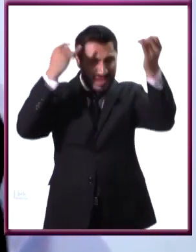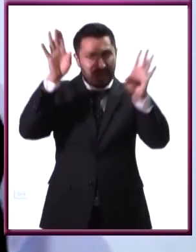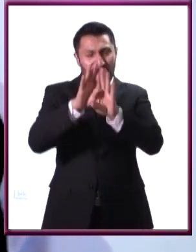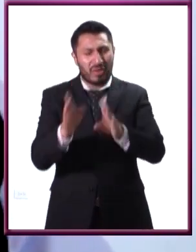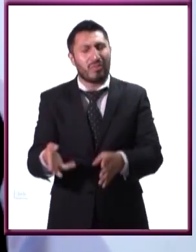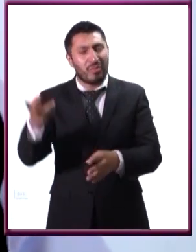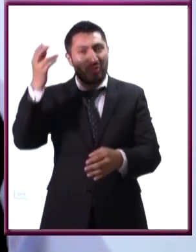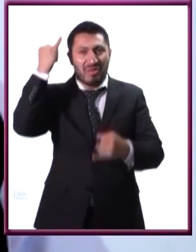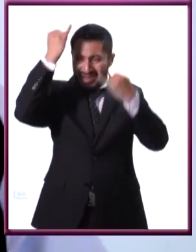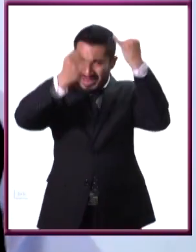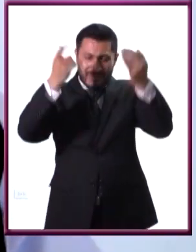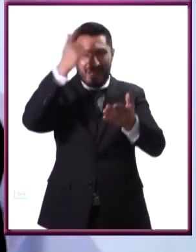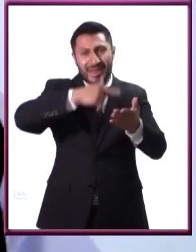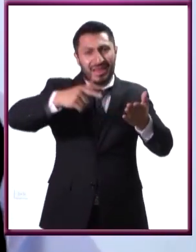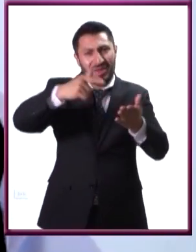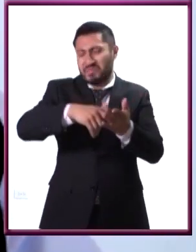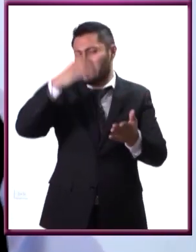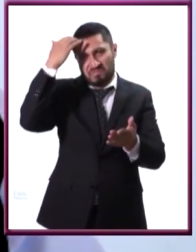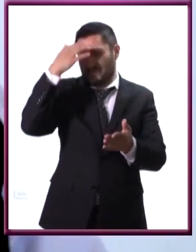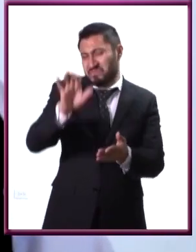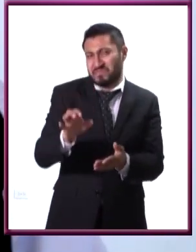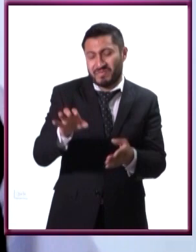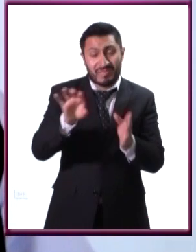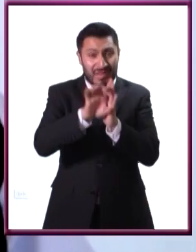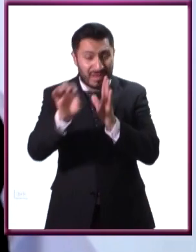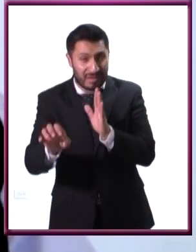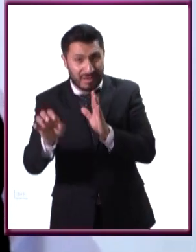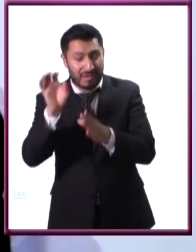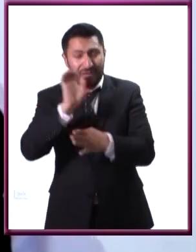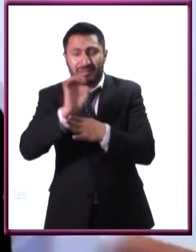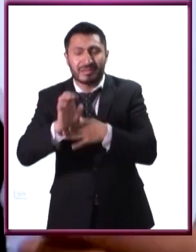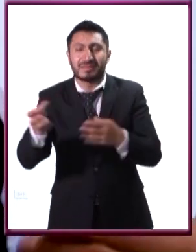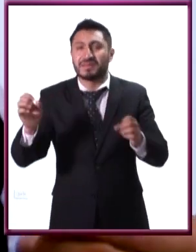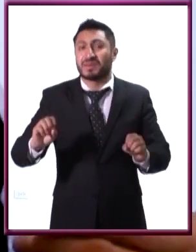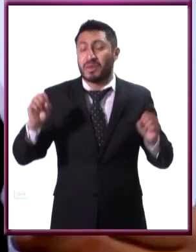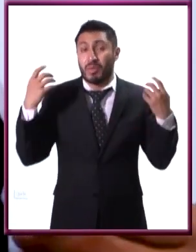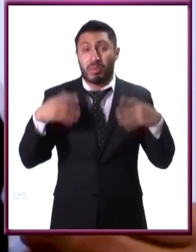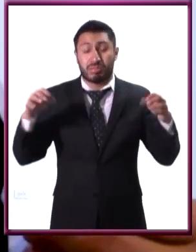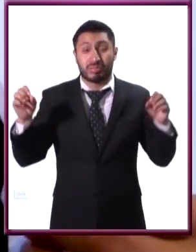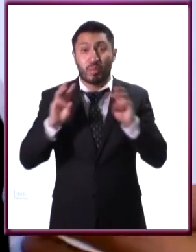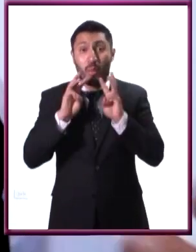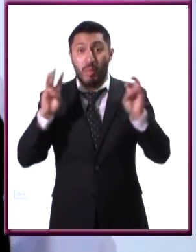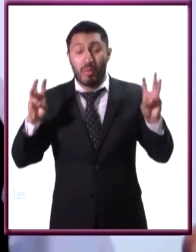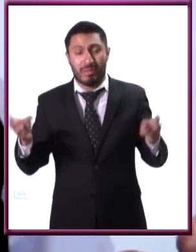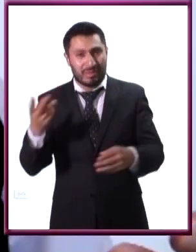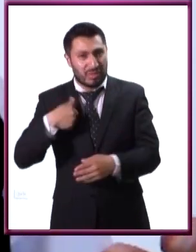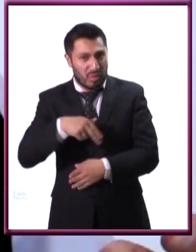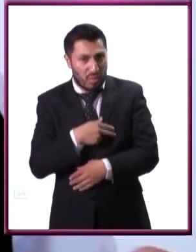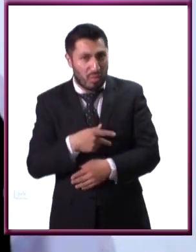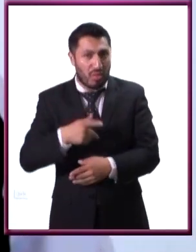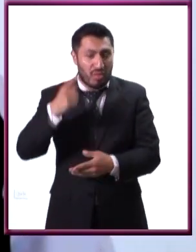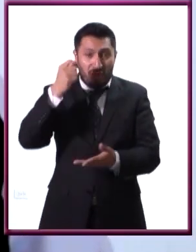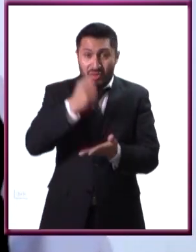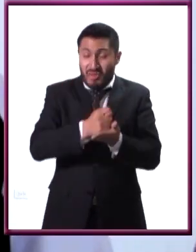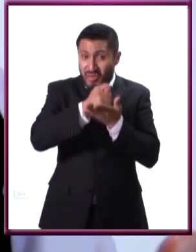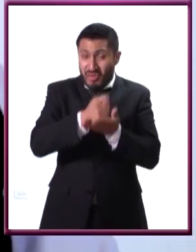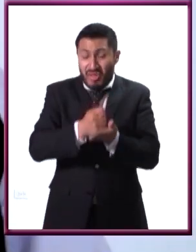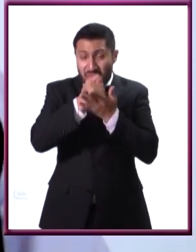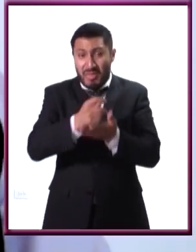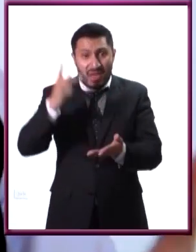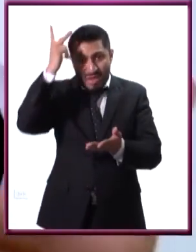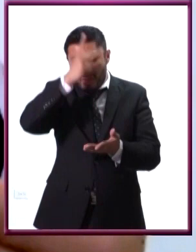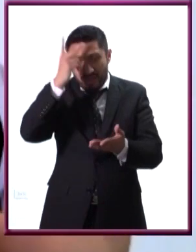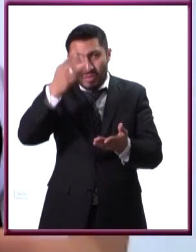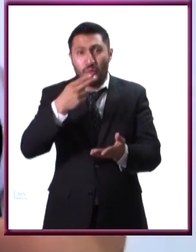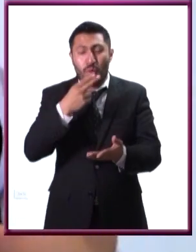permite transportarnos a esos lugares que nunca hemos conocido. Entonces es maravilloso. O sea, nosotros como psiquiatras y terapeutas utilizamos mucho el recurso